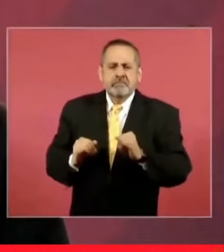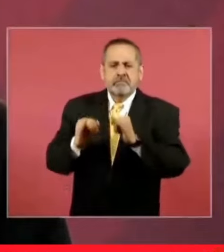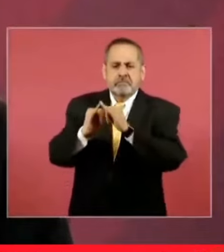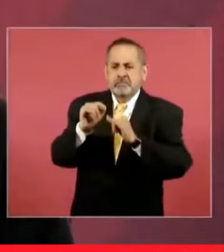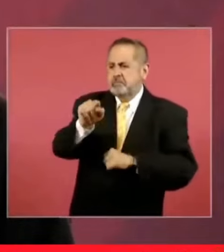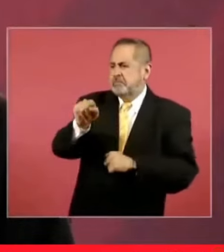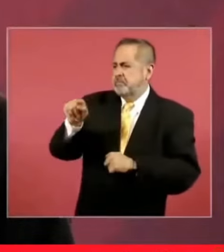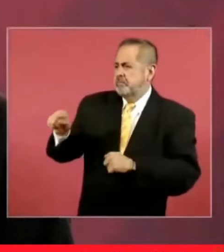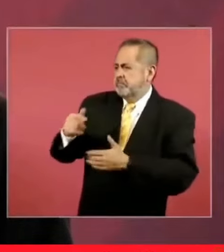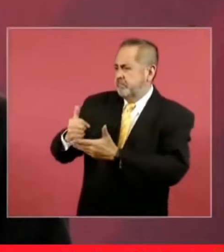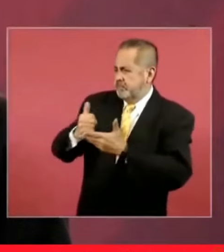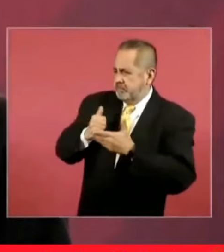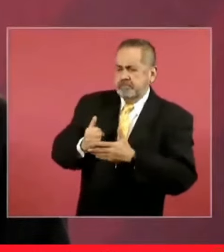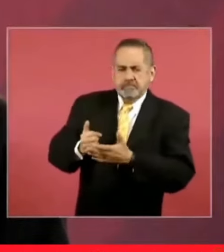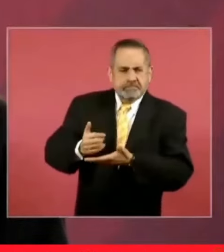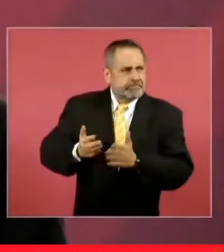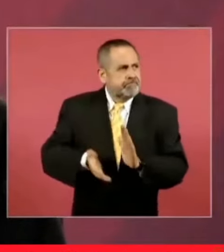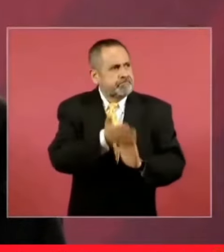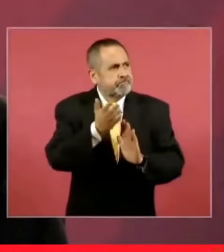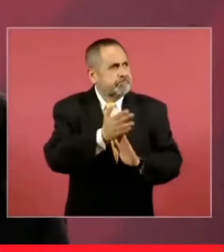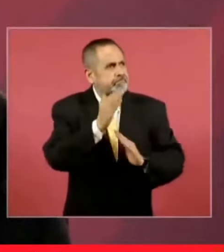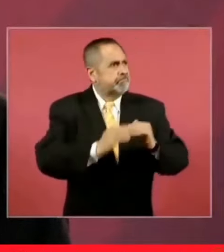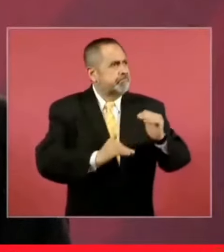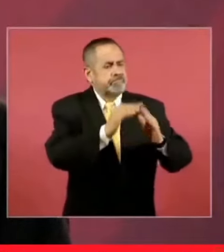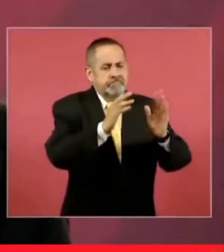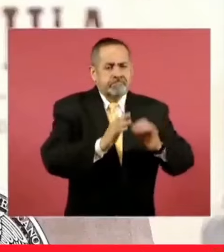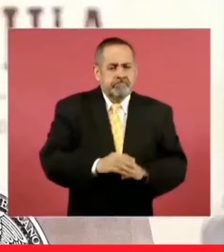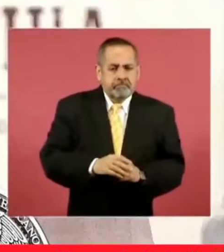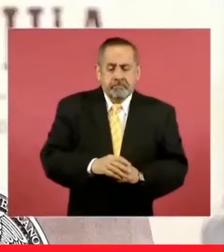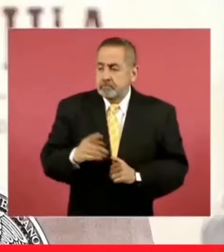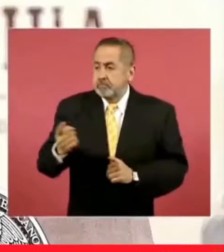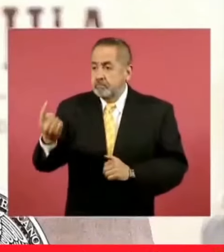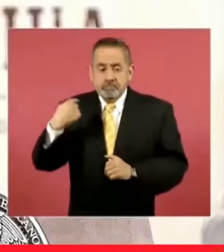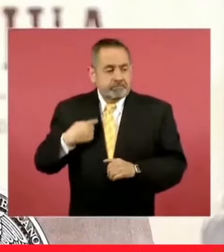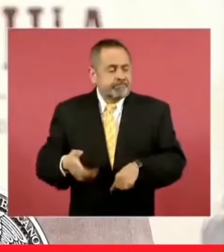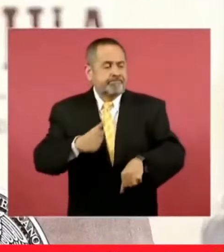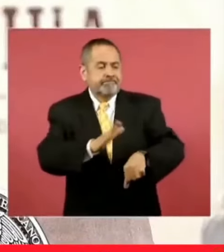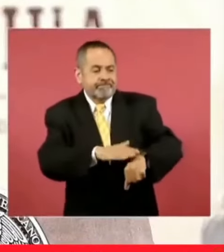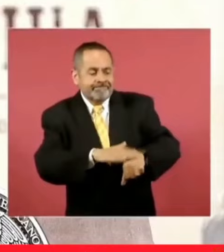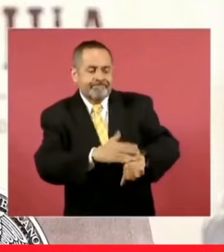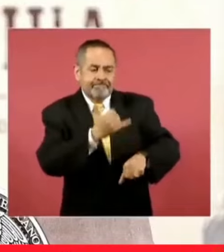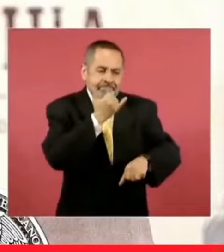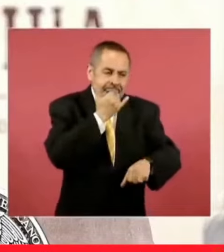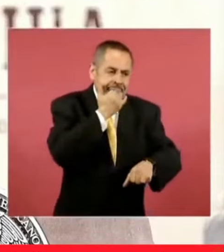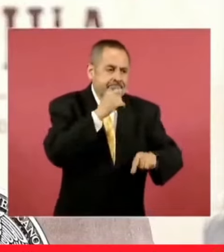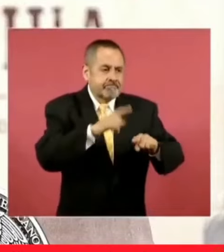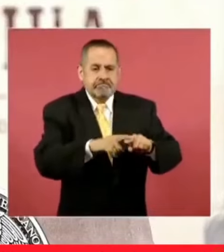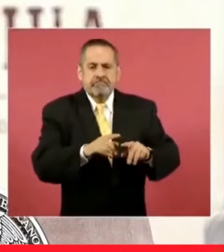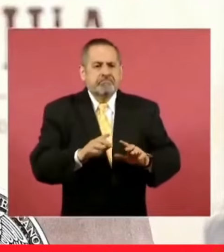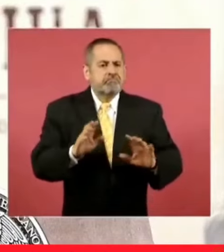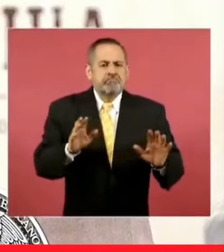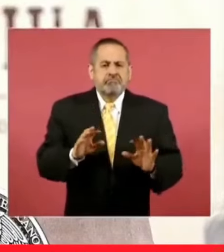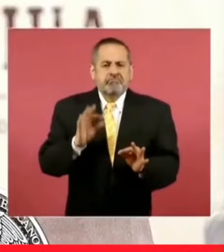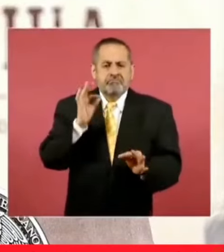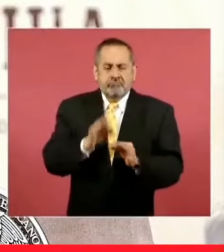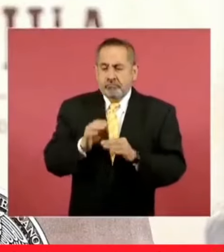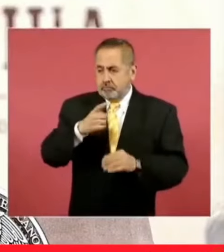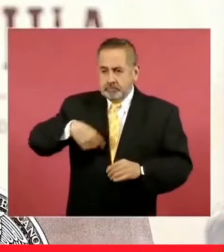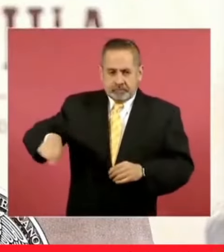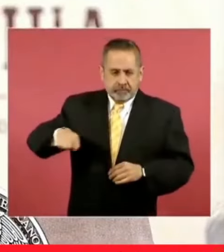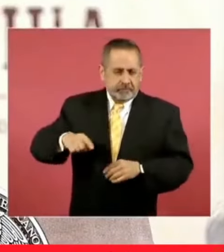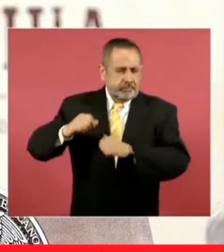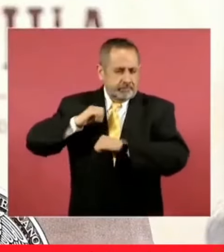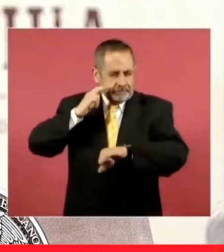y que no tuvimos ninguna observación relevante por los distintos órganos fiscalizadores